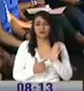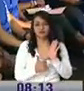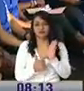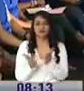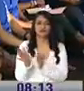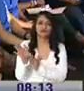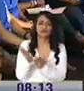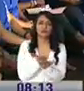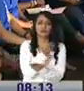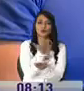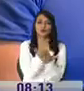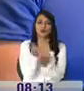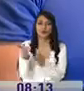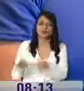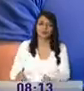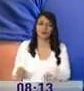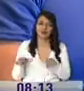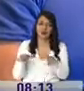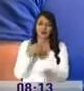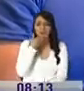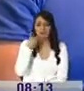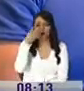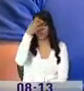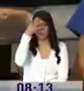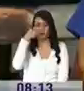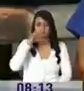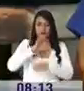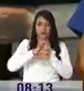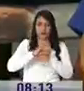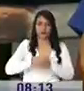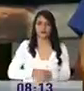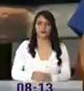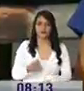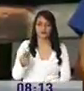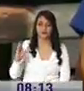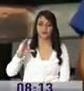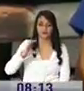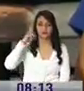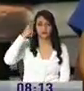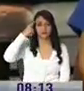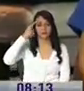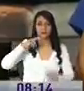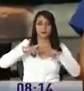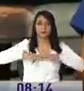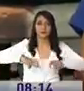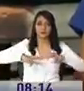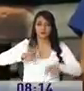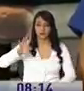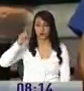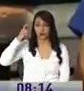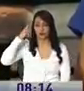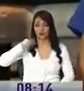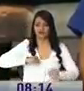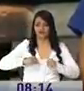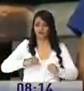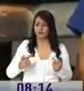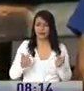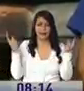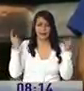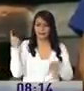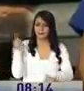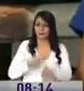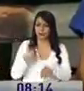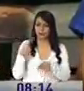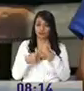al presidenciable para mejorar la educación que la inversión estatal en investigación durante su gobierno sea ágil y concisa la creación de